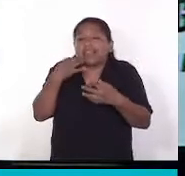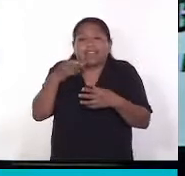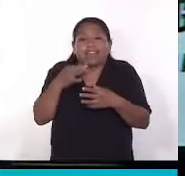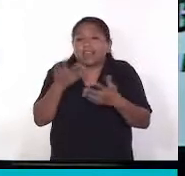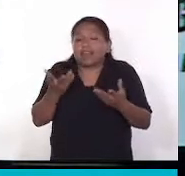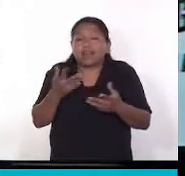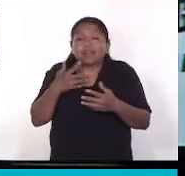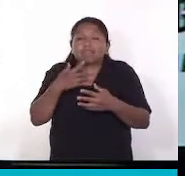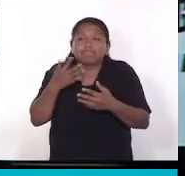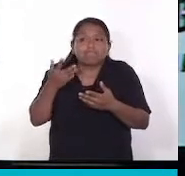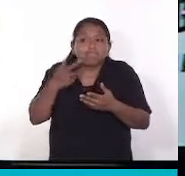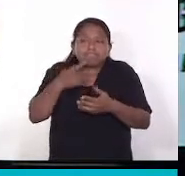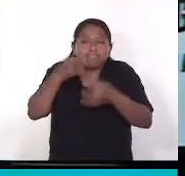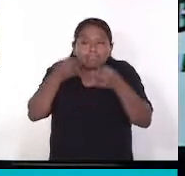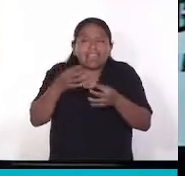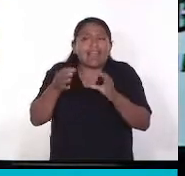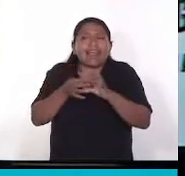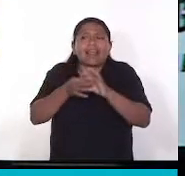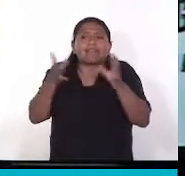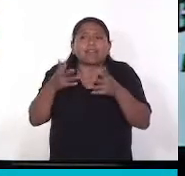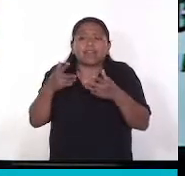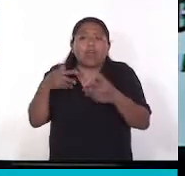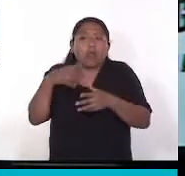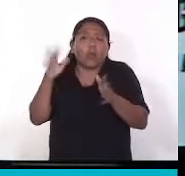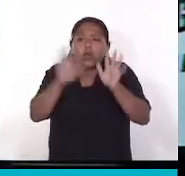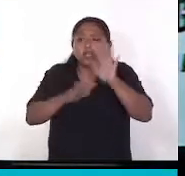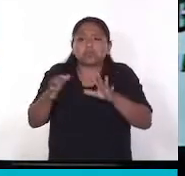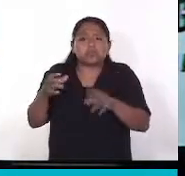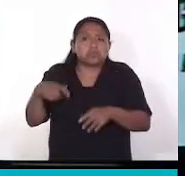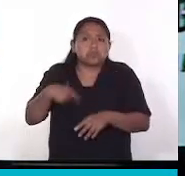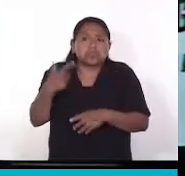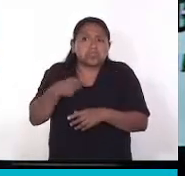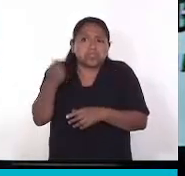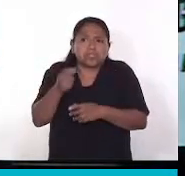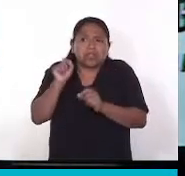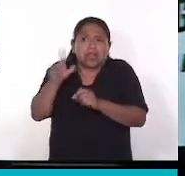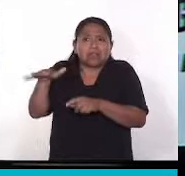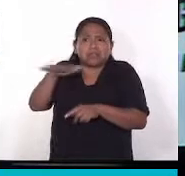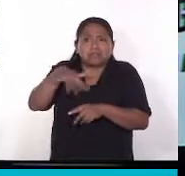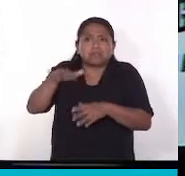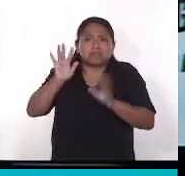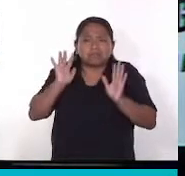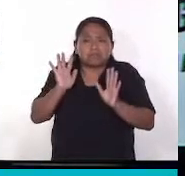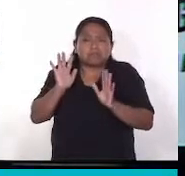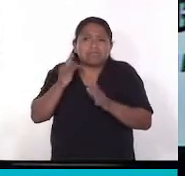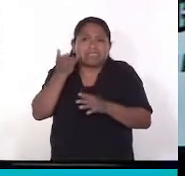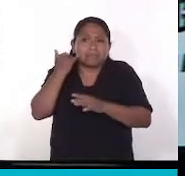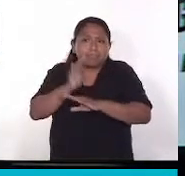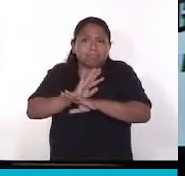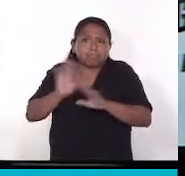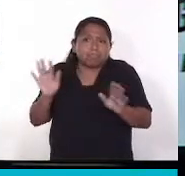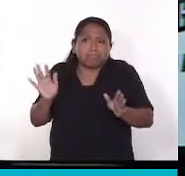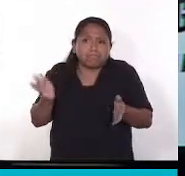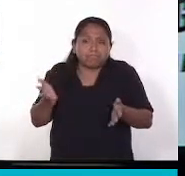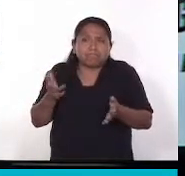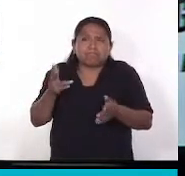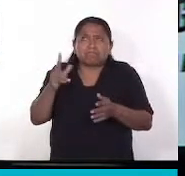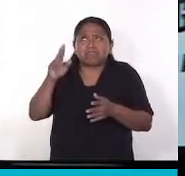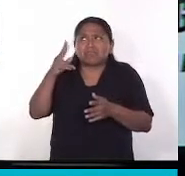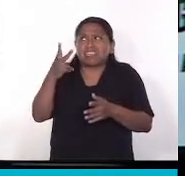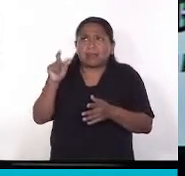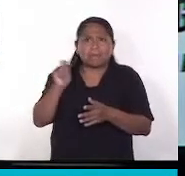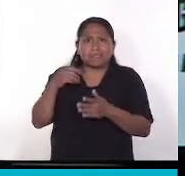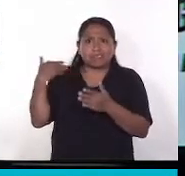para garantizar la libertad de organización sindical en ese lugar de trabajo donde ya han pasado 3